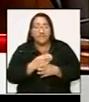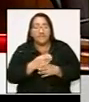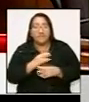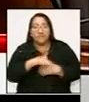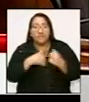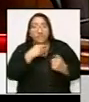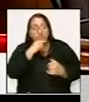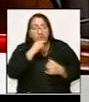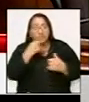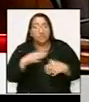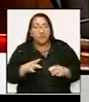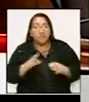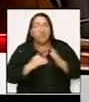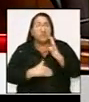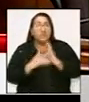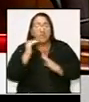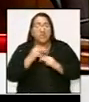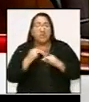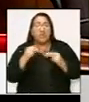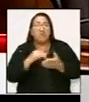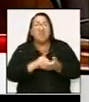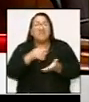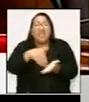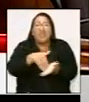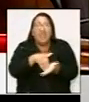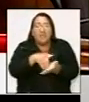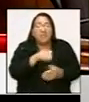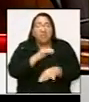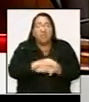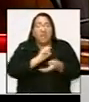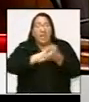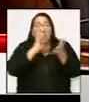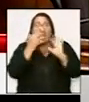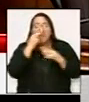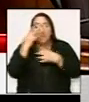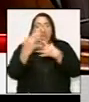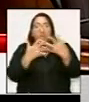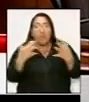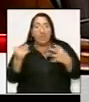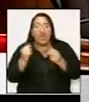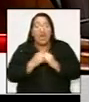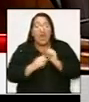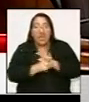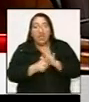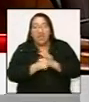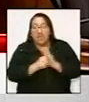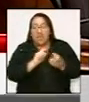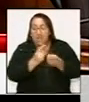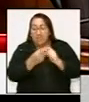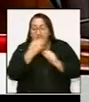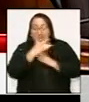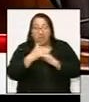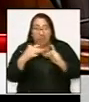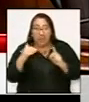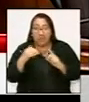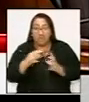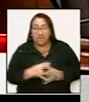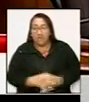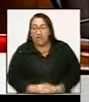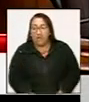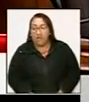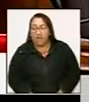las mujeres que se hallan en mayor nivel de vulnerabilidad frente al cambio climático. En la Ley de Marco de Cambio Climático...